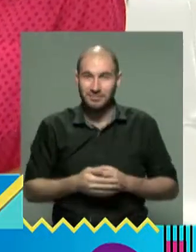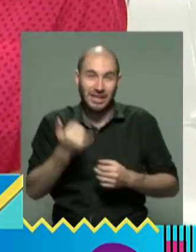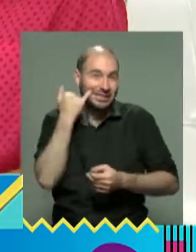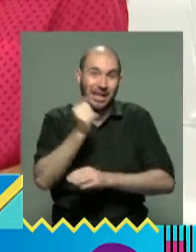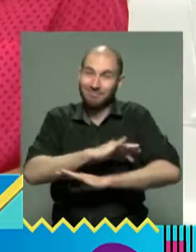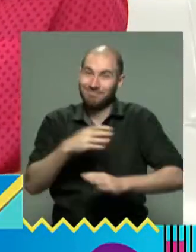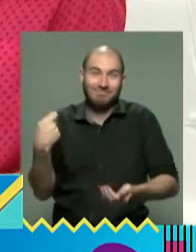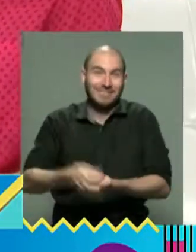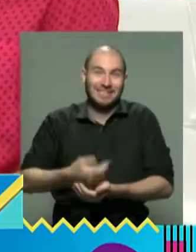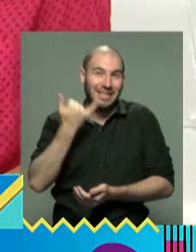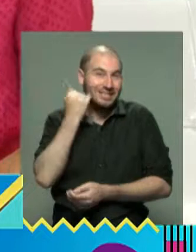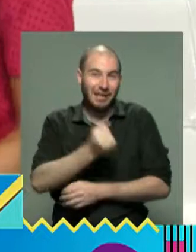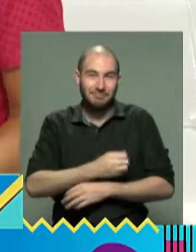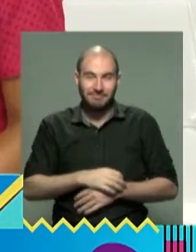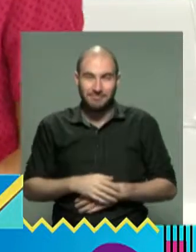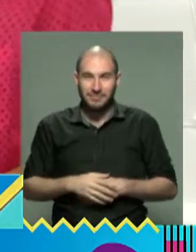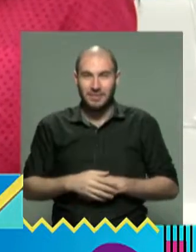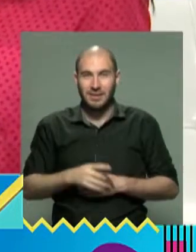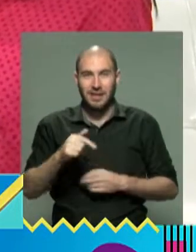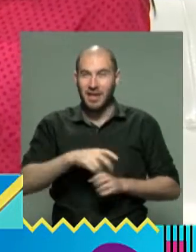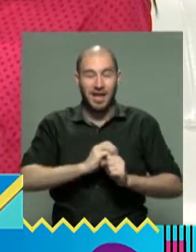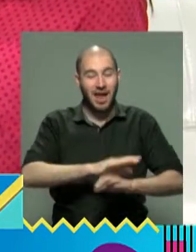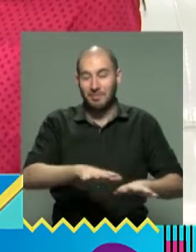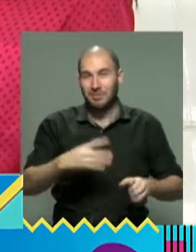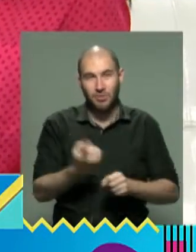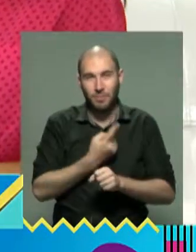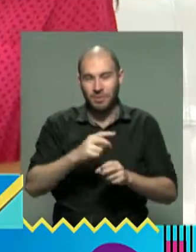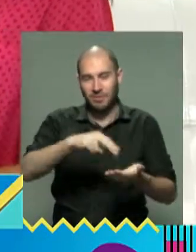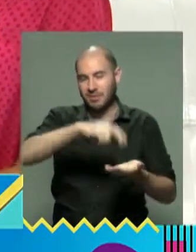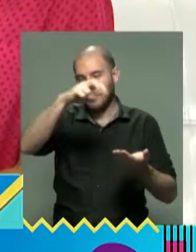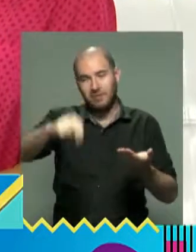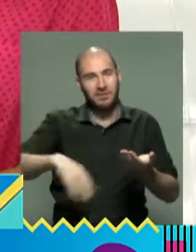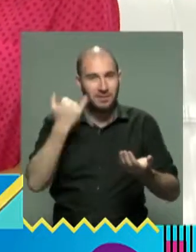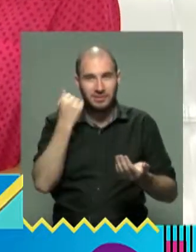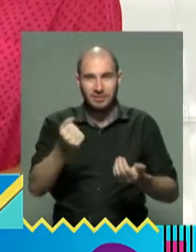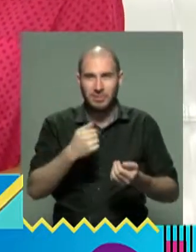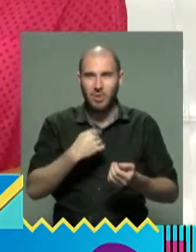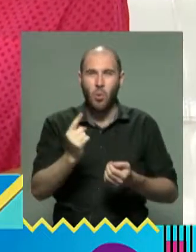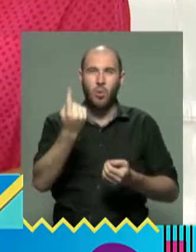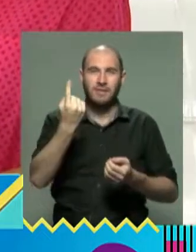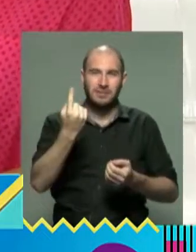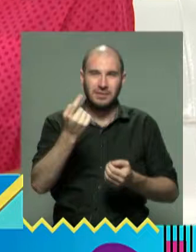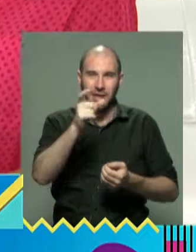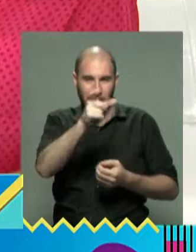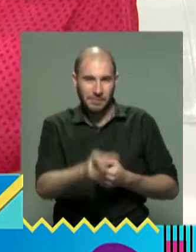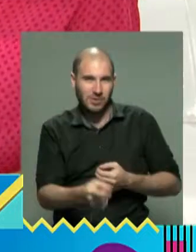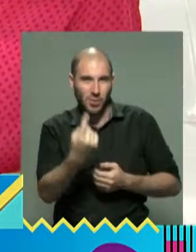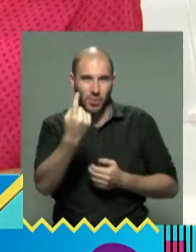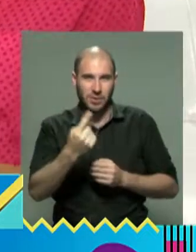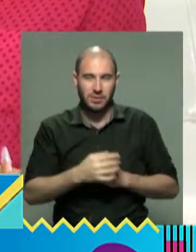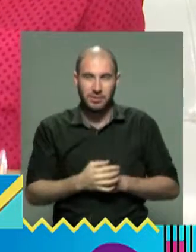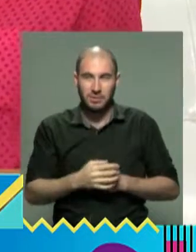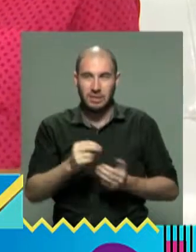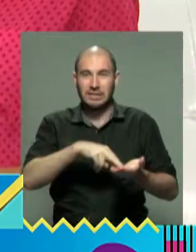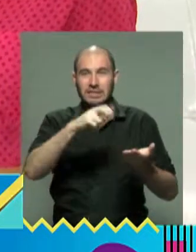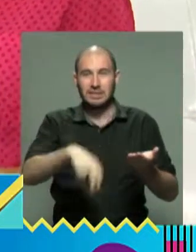Ya pagaste. Hay un punto de no retorno y lo tirás. No, es más, me pasó una sola vez que un solo chico